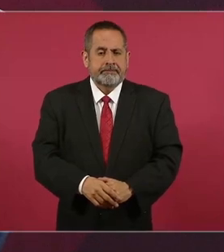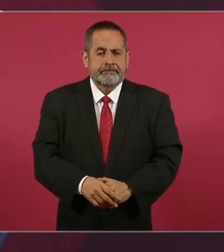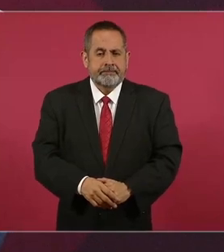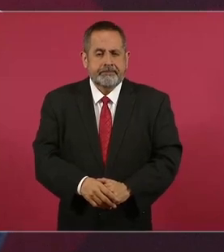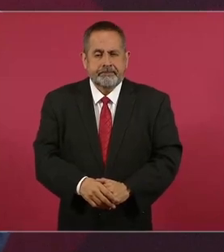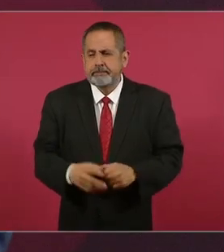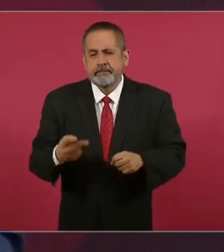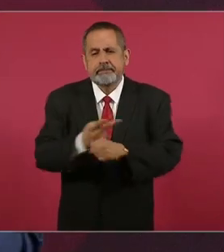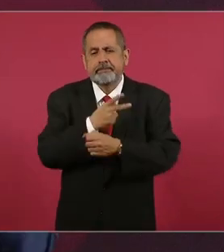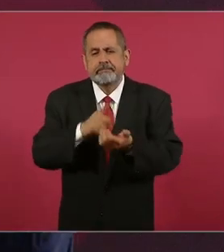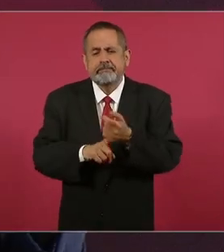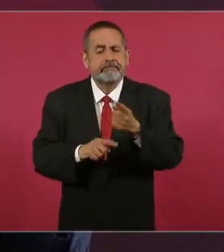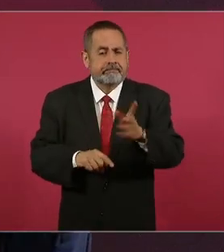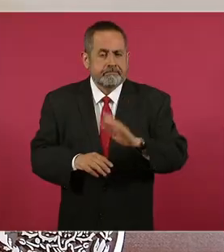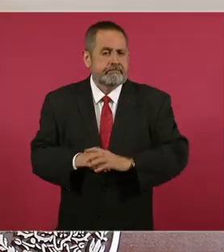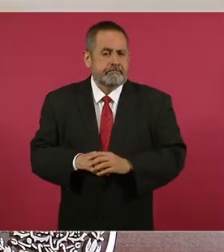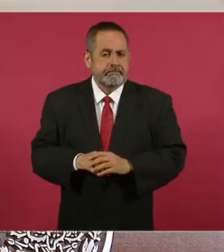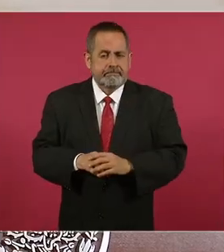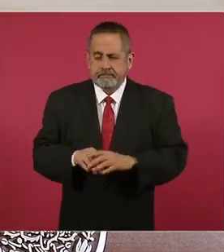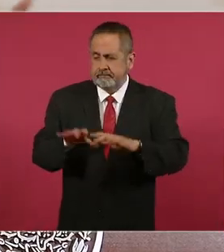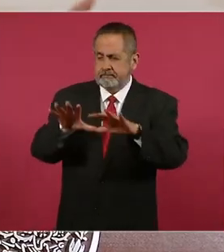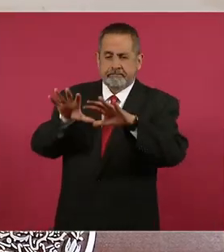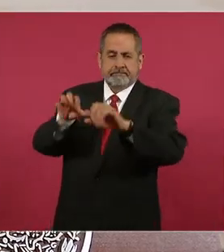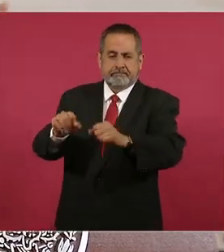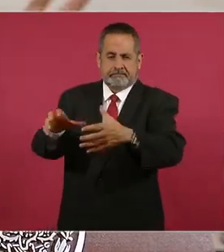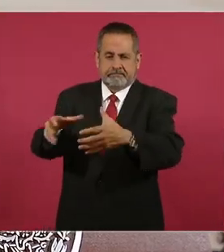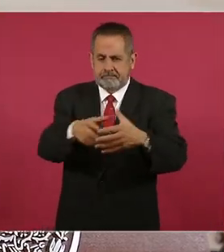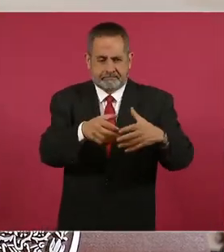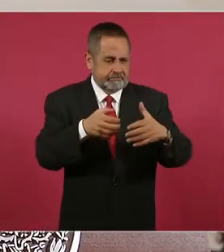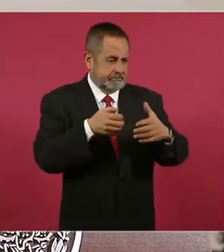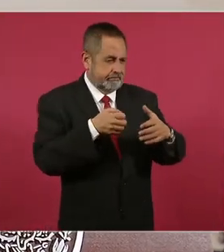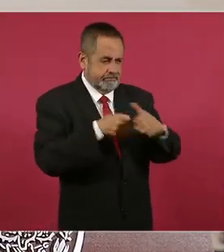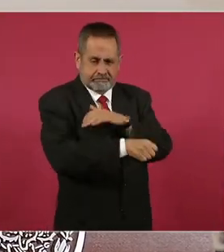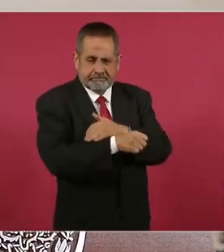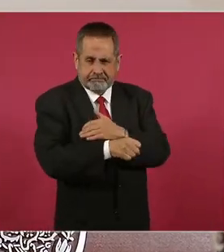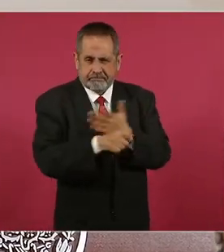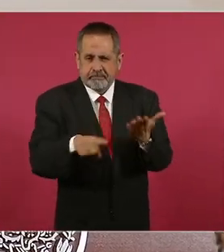¿Qué sucedió? Bueno, pues los tenían en un sitio